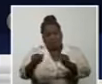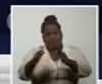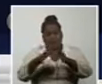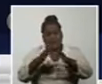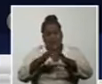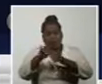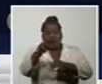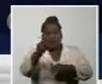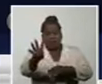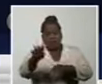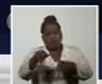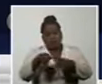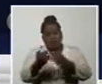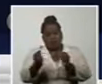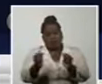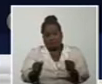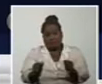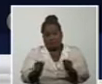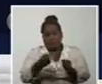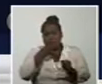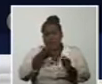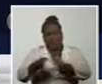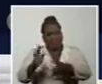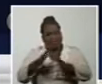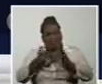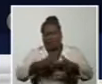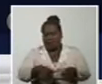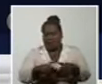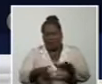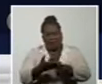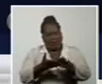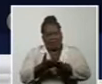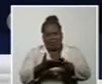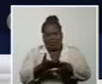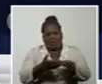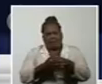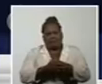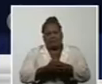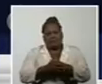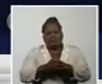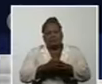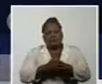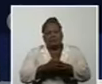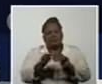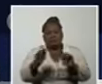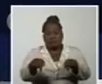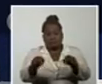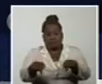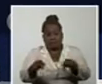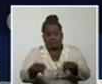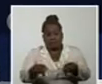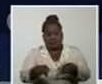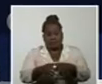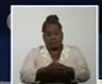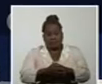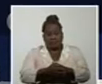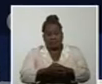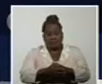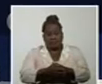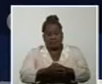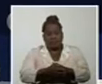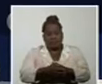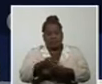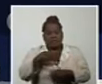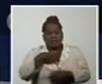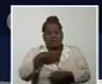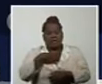días después de la alta clínica del paciente. Hoy mantenemos un crítico